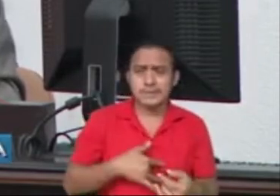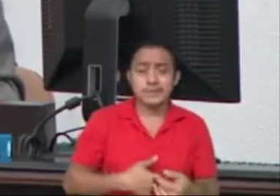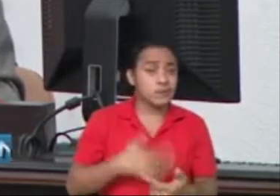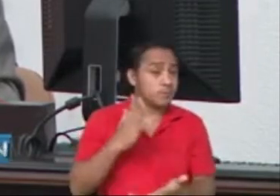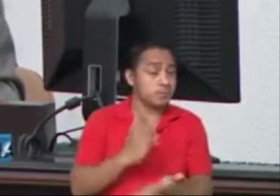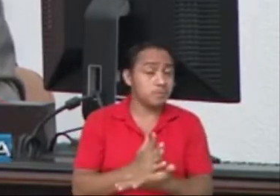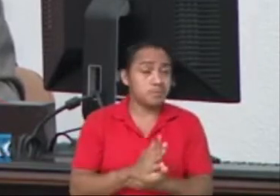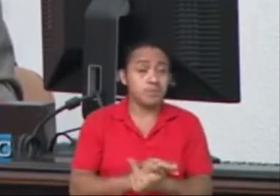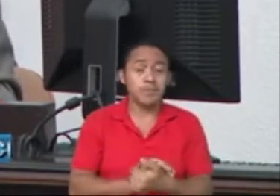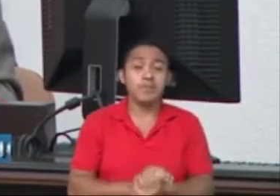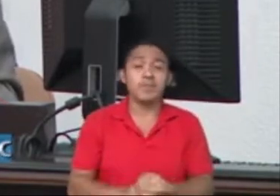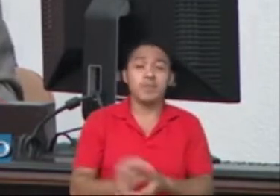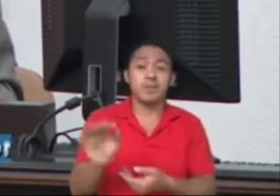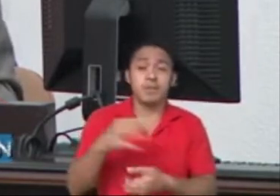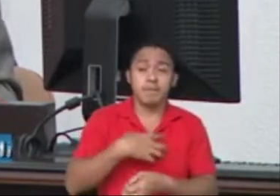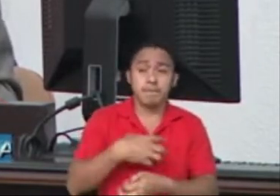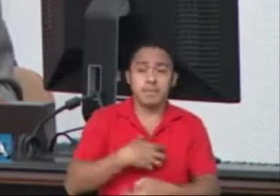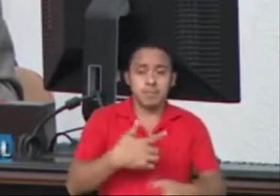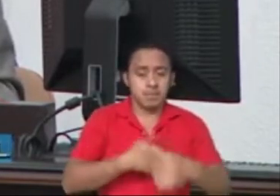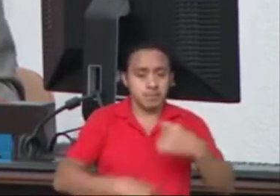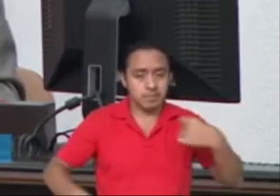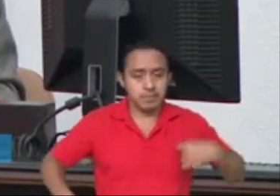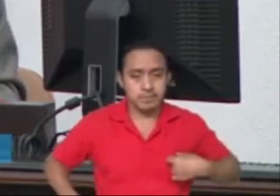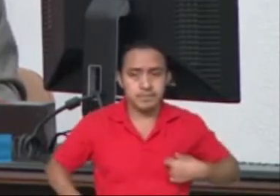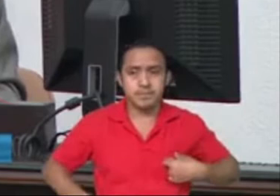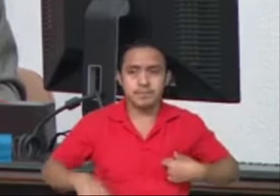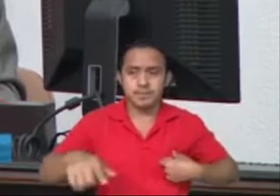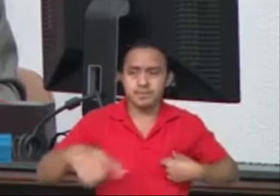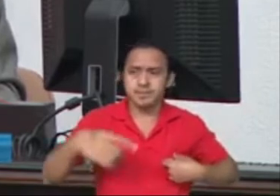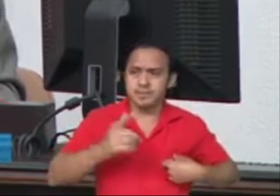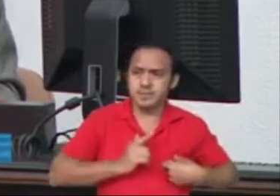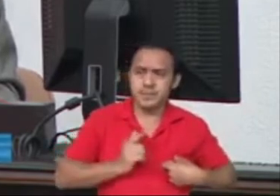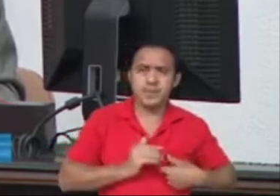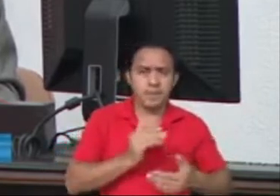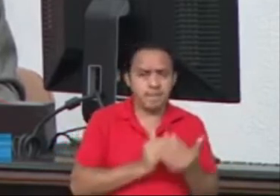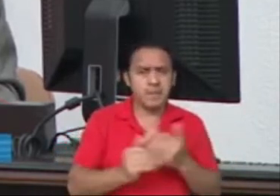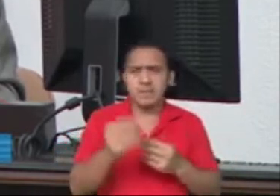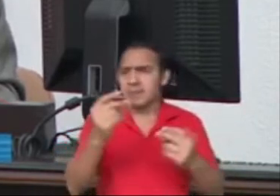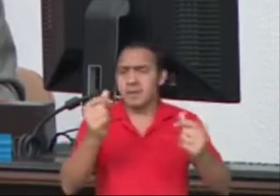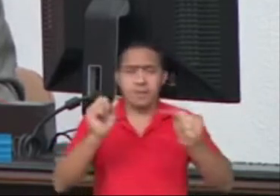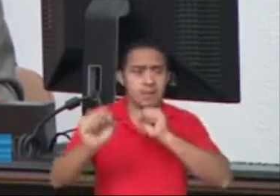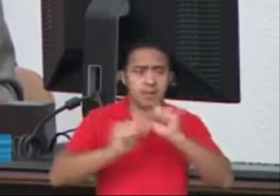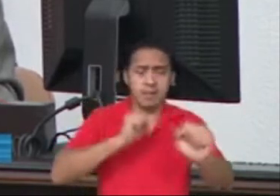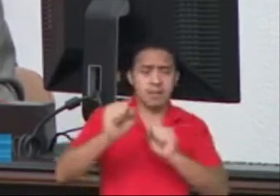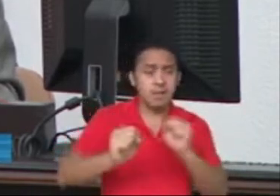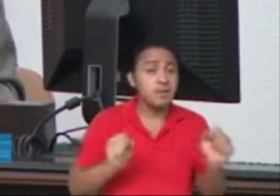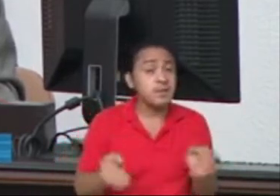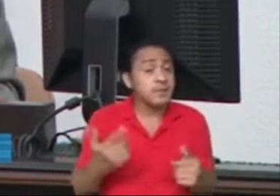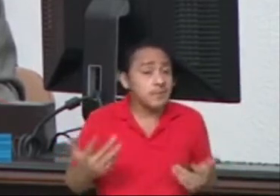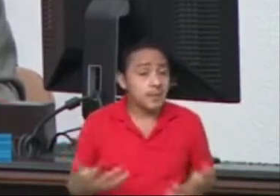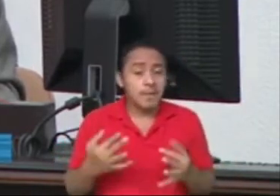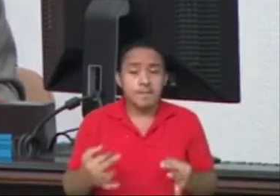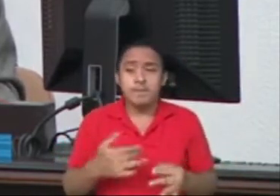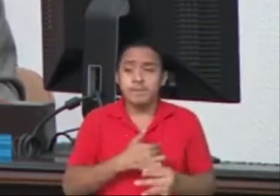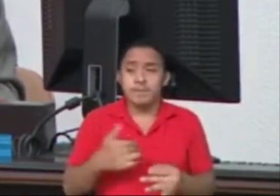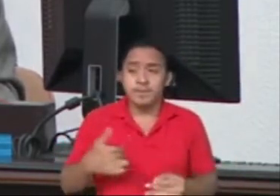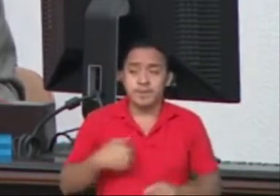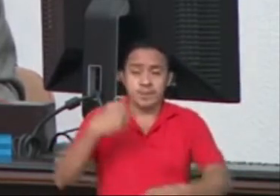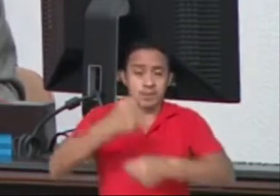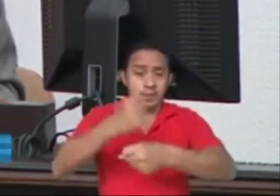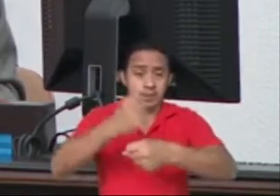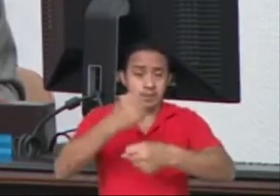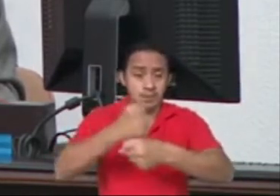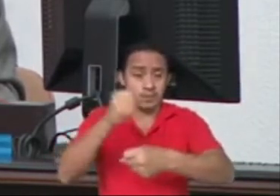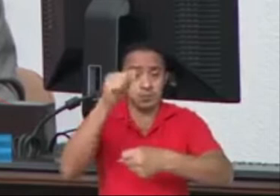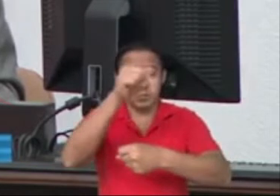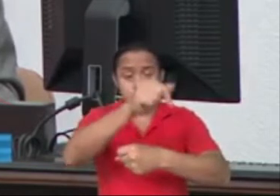disponer en el ámbito del Poder Ejecutivo de estructuras más ágiles y eficientes para ejercer las funciones que le han